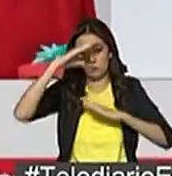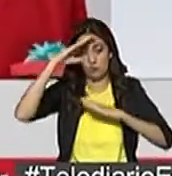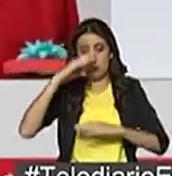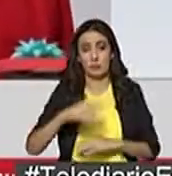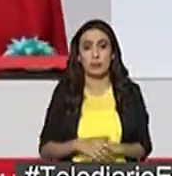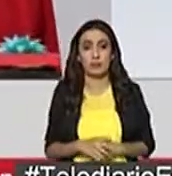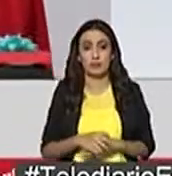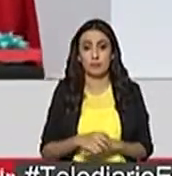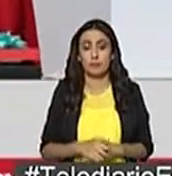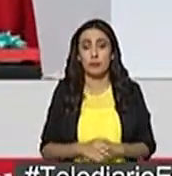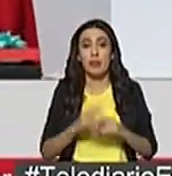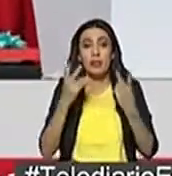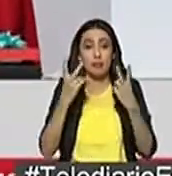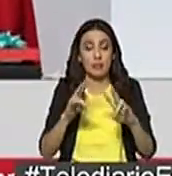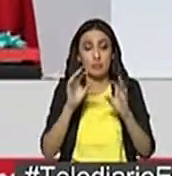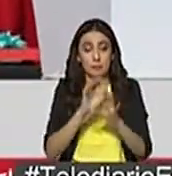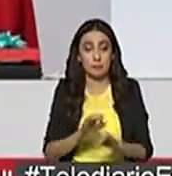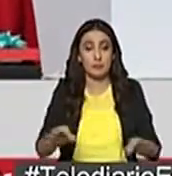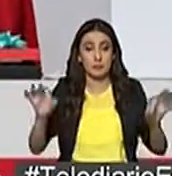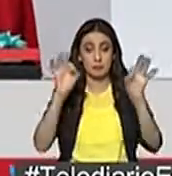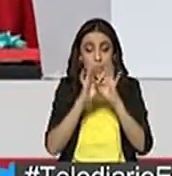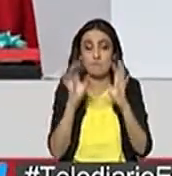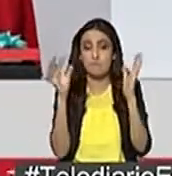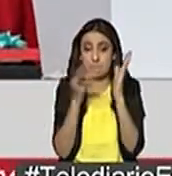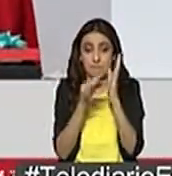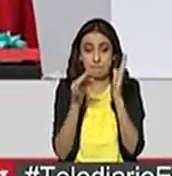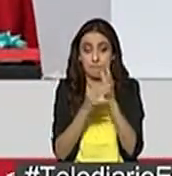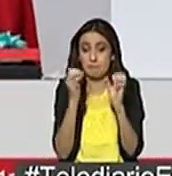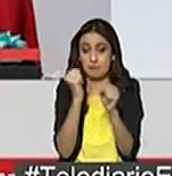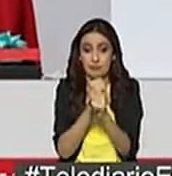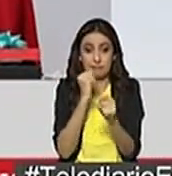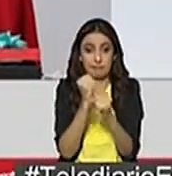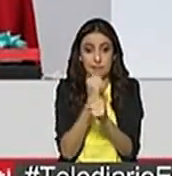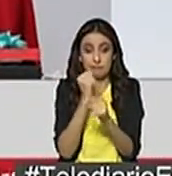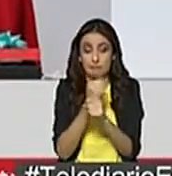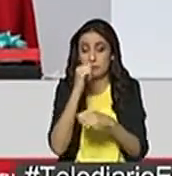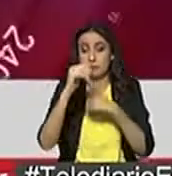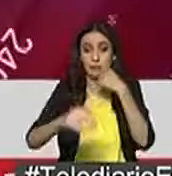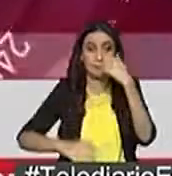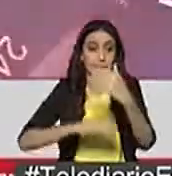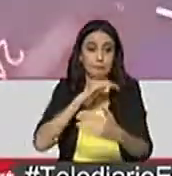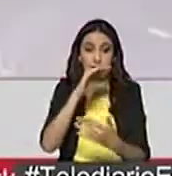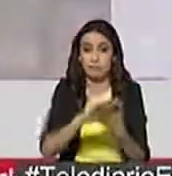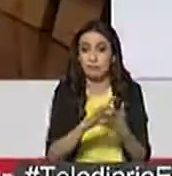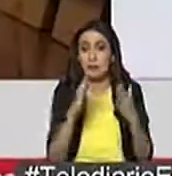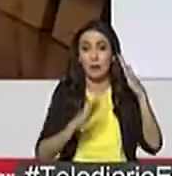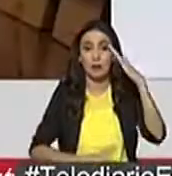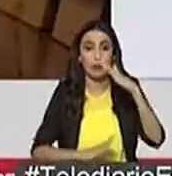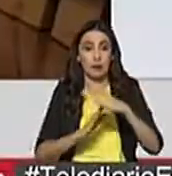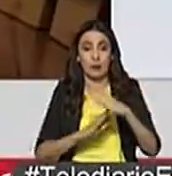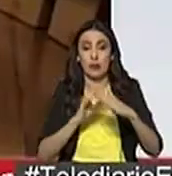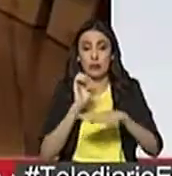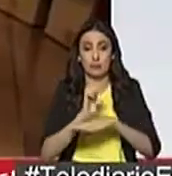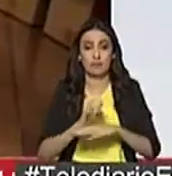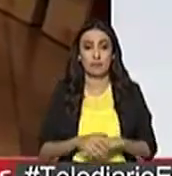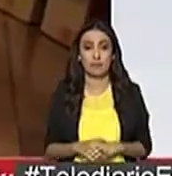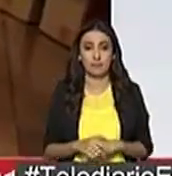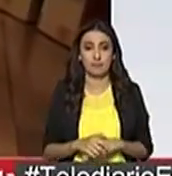policía. Anaí resaltó en su texto el trabajo del mandatario para mantener la paz en el Ecuador.